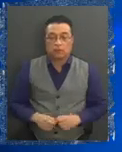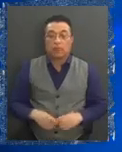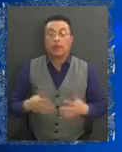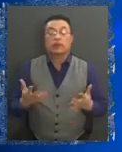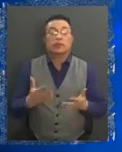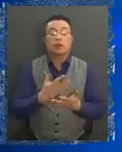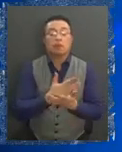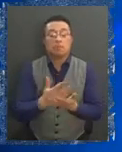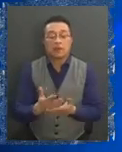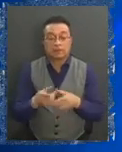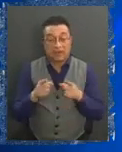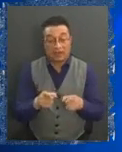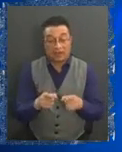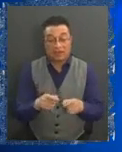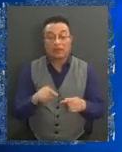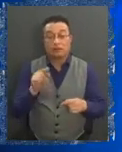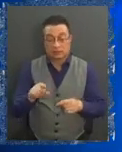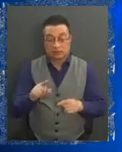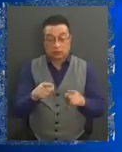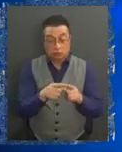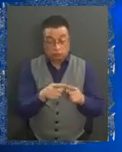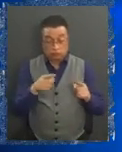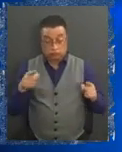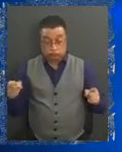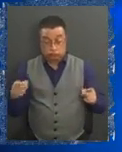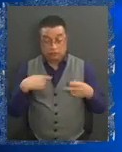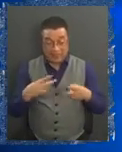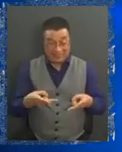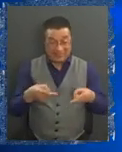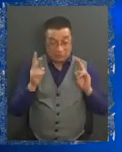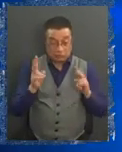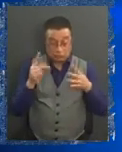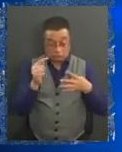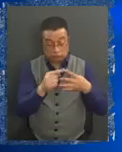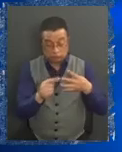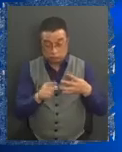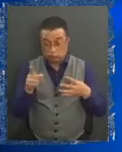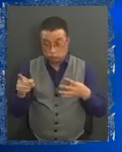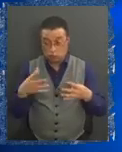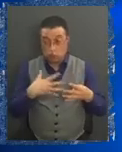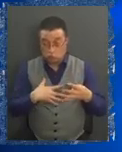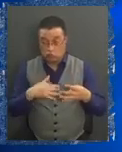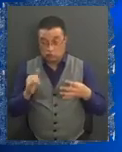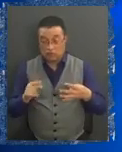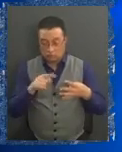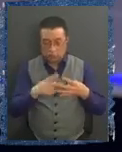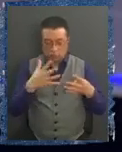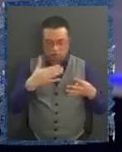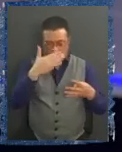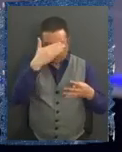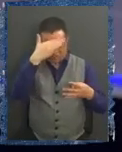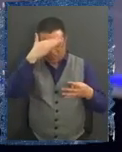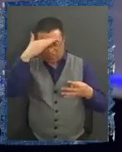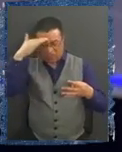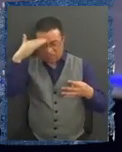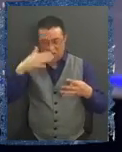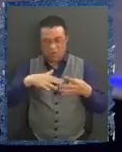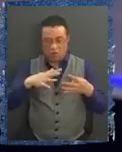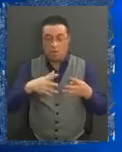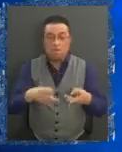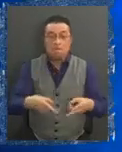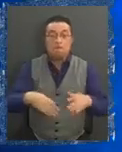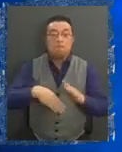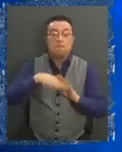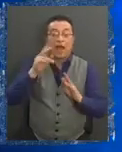que este extenso catálogo de derechos que Francisco celebra, yo creo que es agobiante. Ah, tenemos más derechos